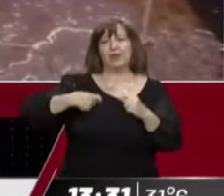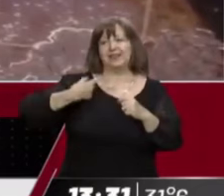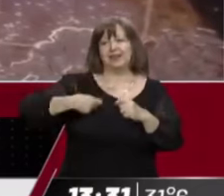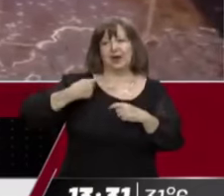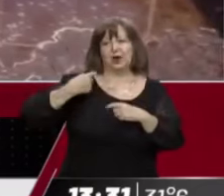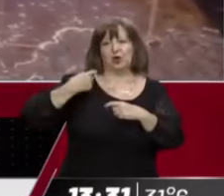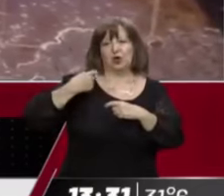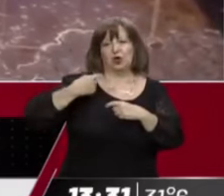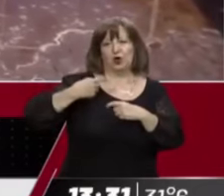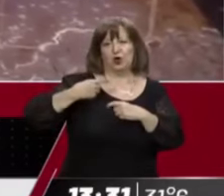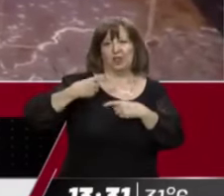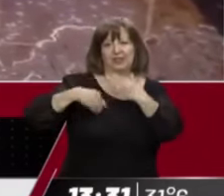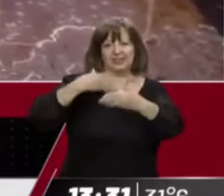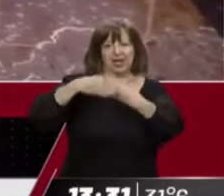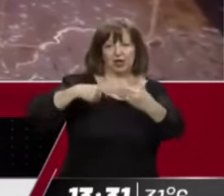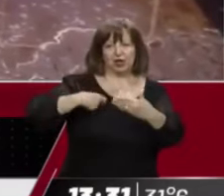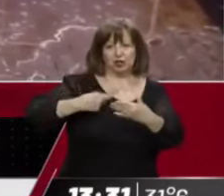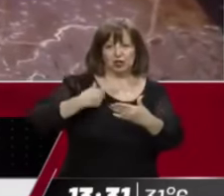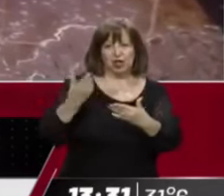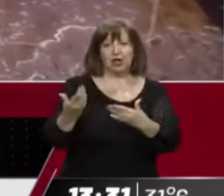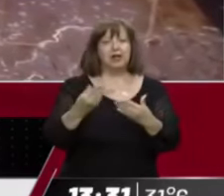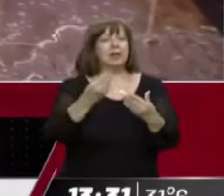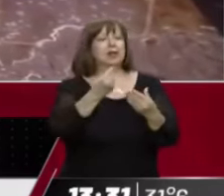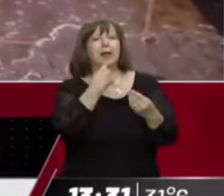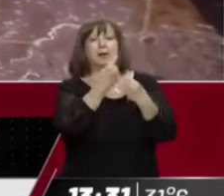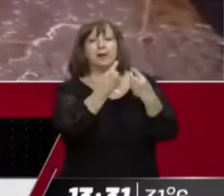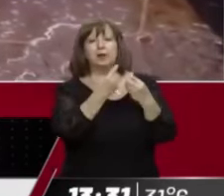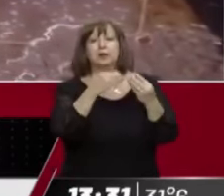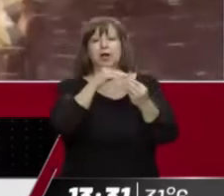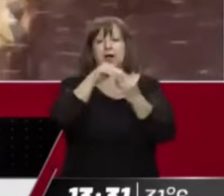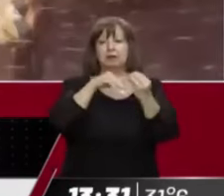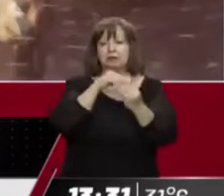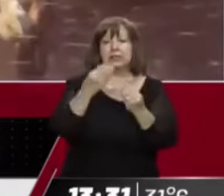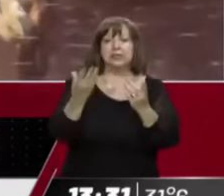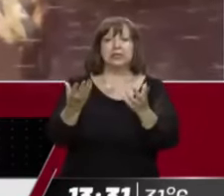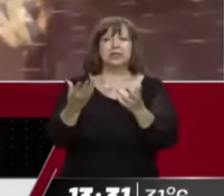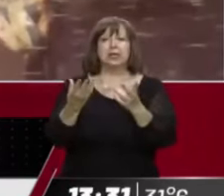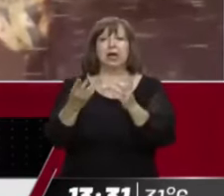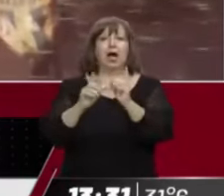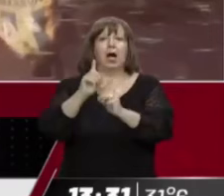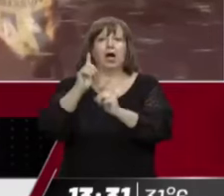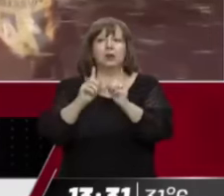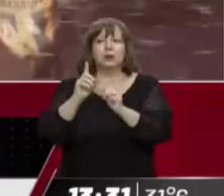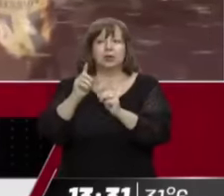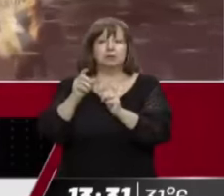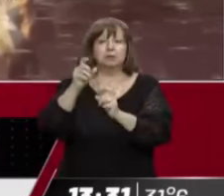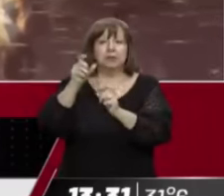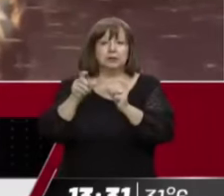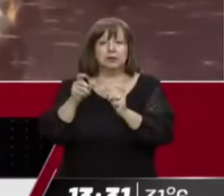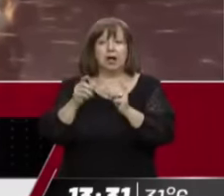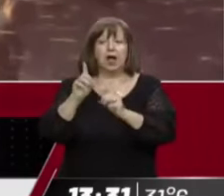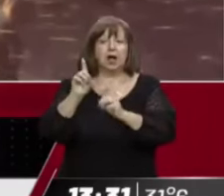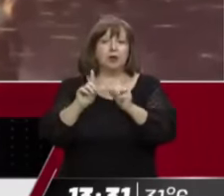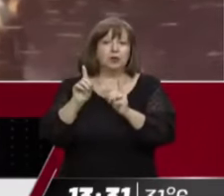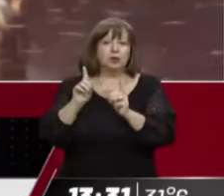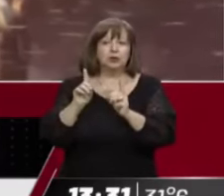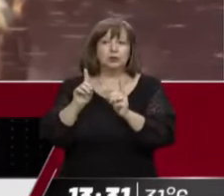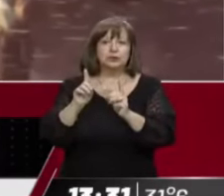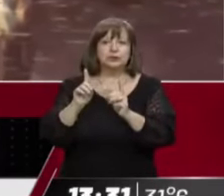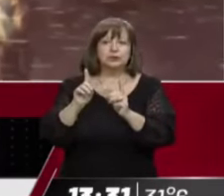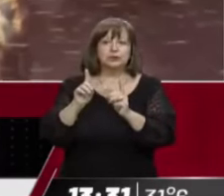a esta tarea relevamiento a detectar algunos casos críticos en algunos casos hemos asistido con módulos